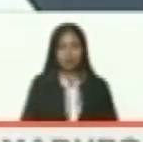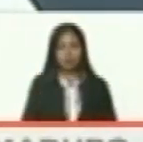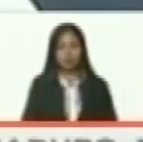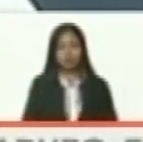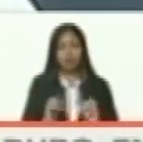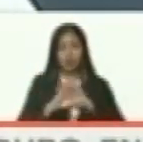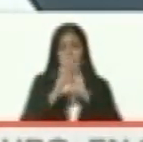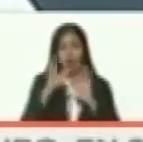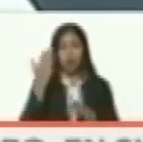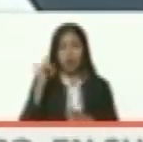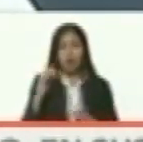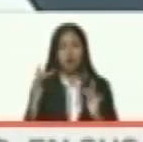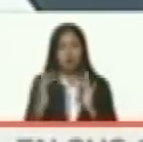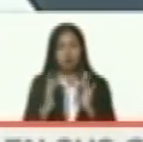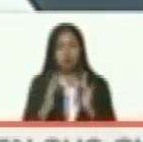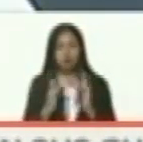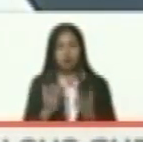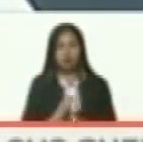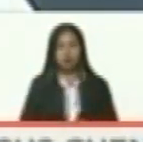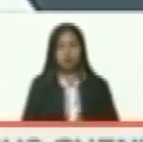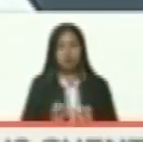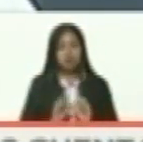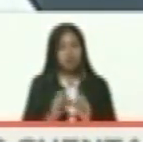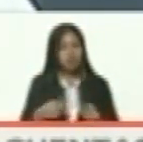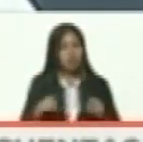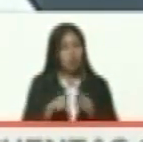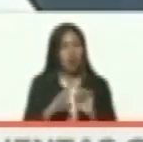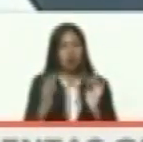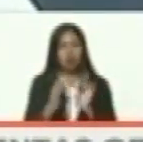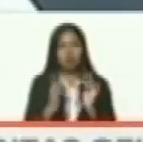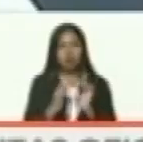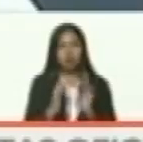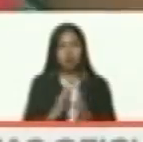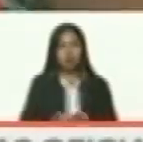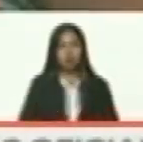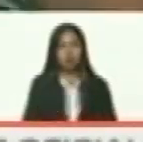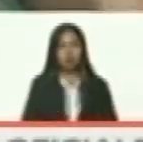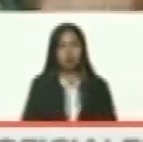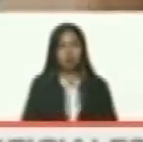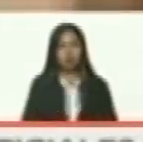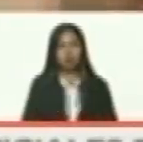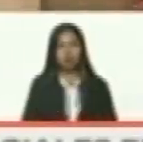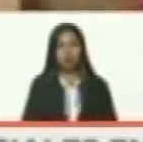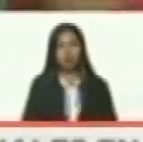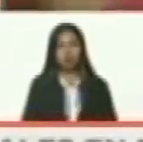Claro que hay contacto y seguirá habiendo contacto.